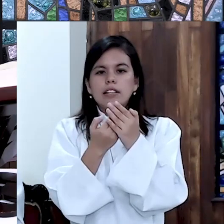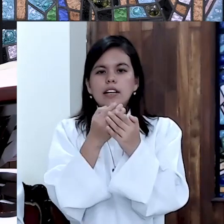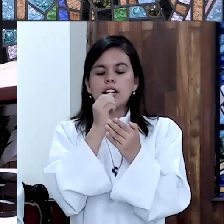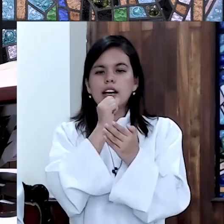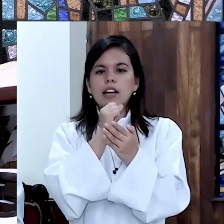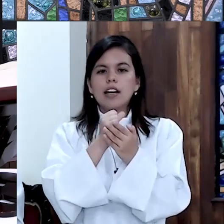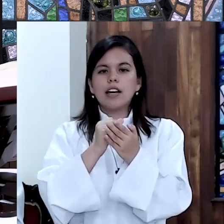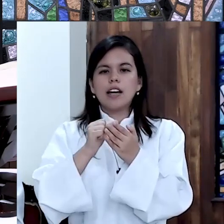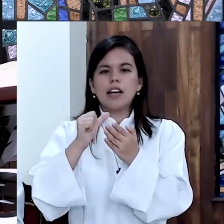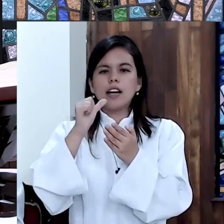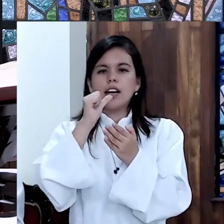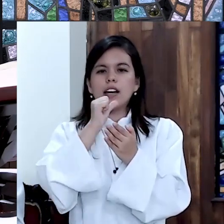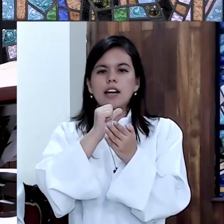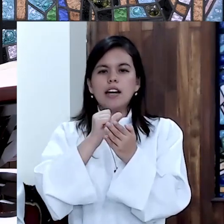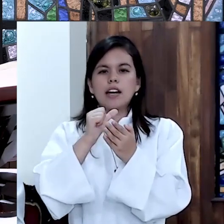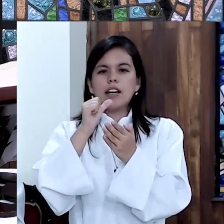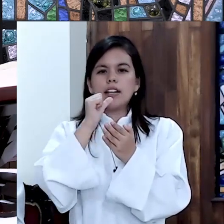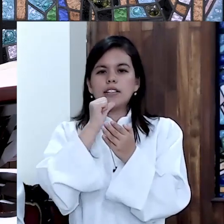gracia